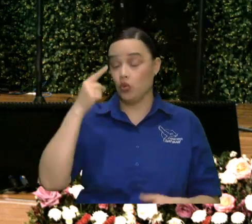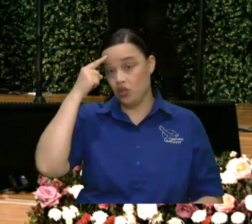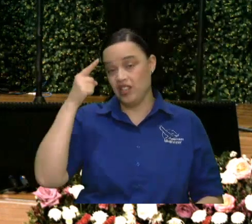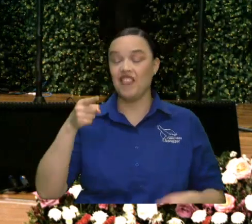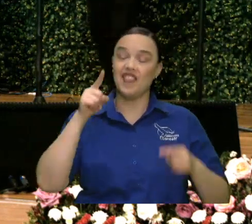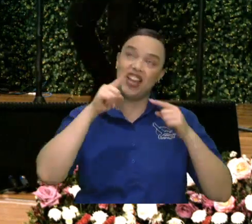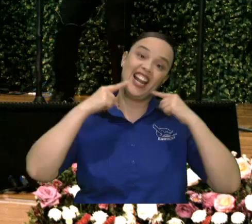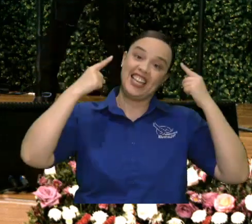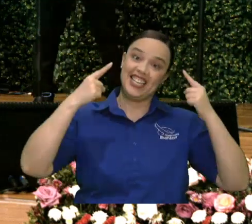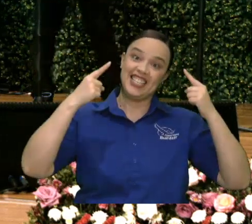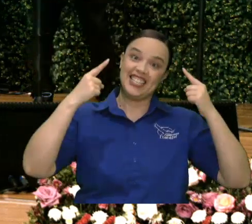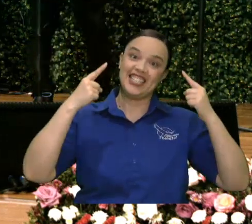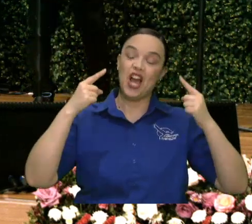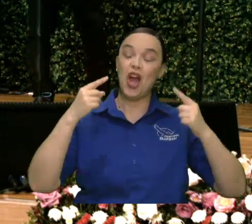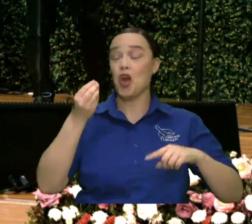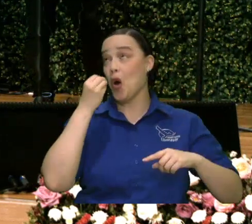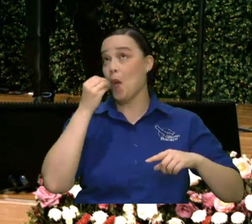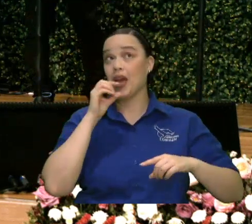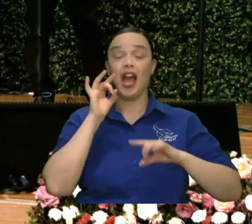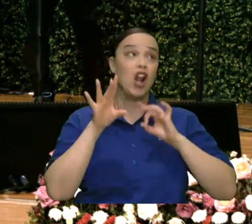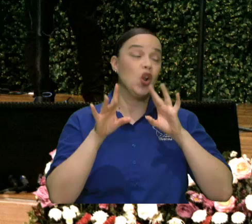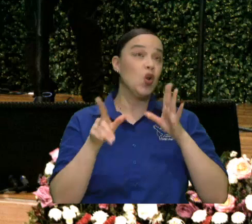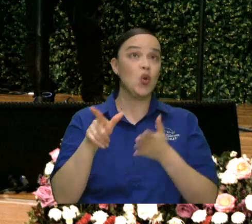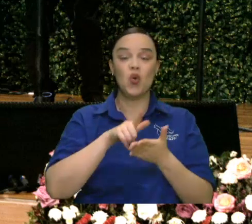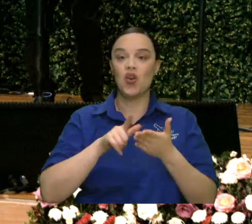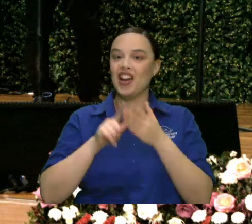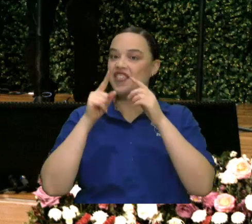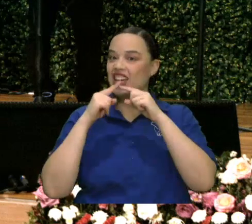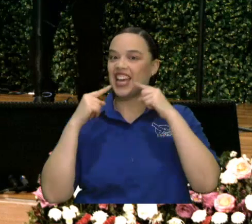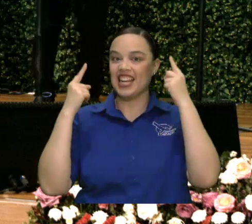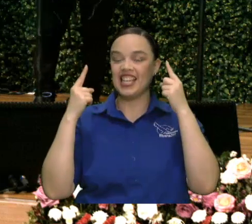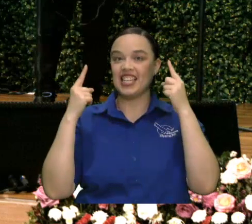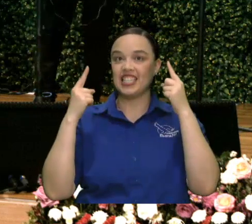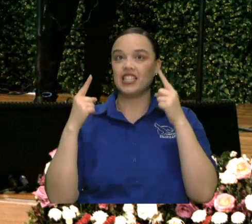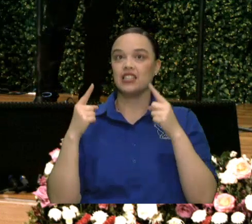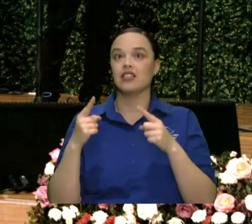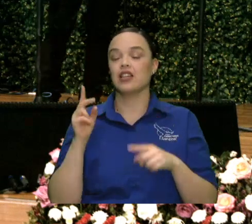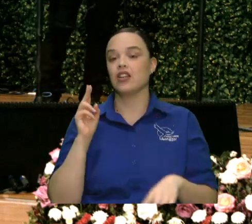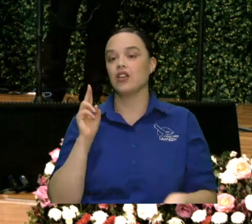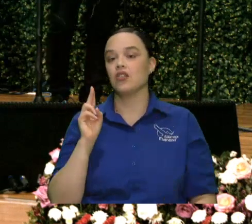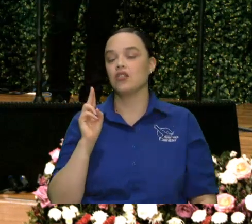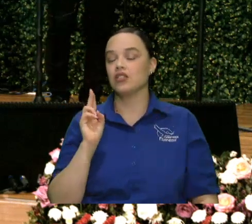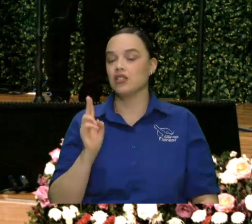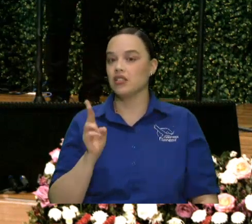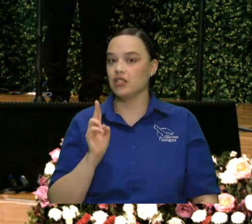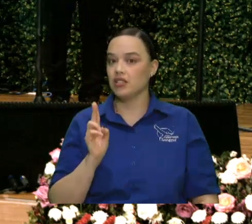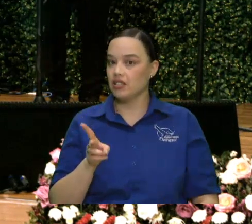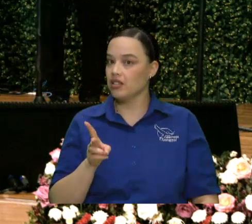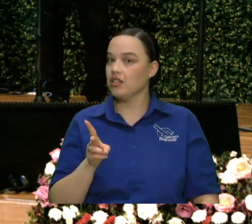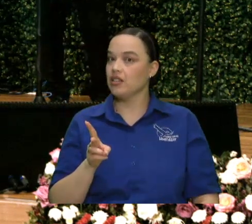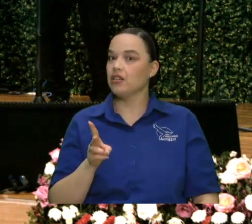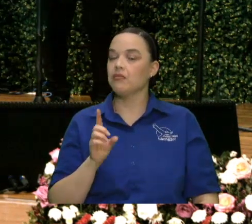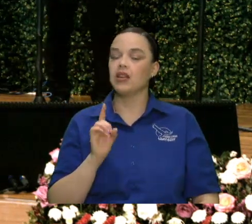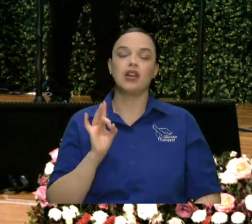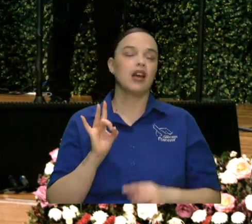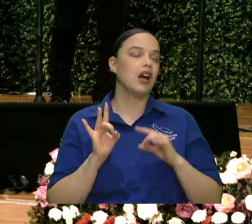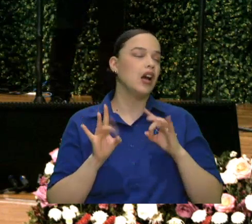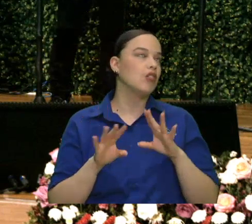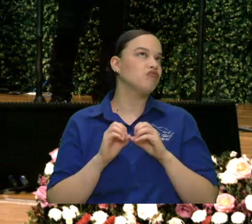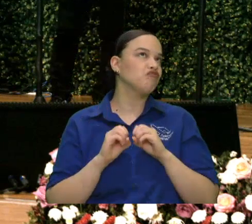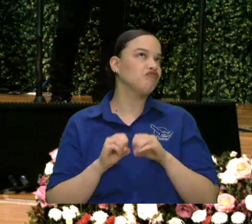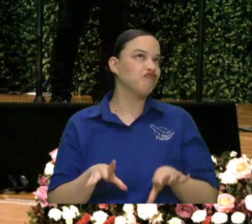feliz van a desayunar algún lado están contentos pero siempre hay un detonante que arruina el día y no hay